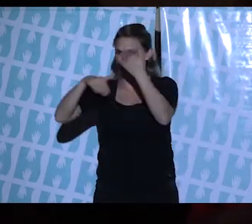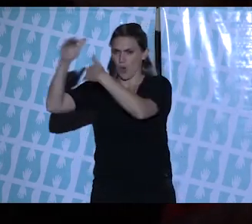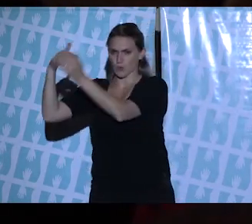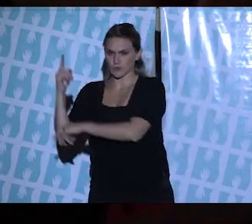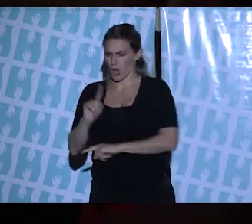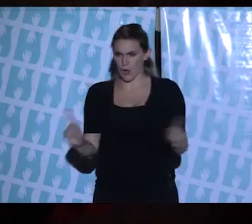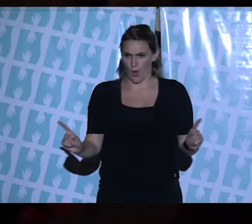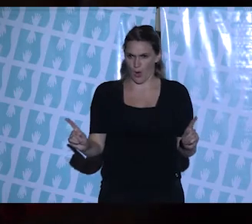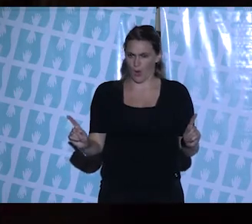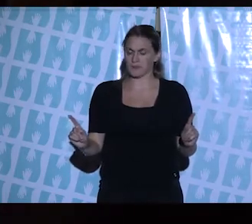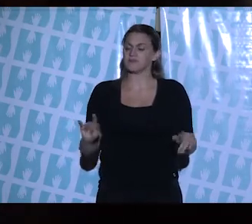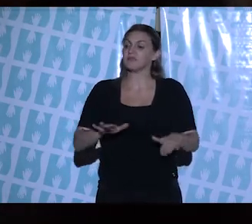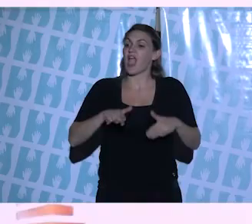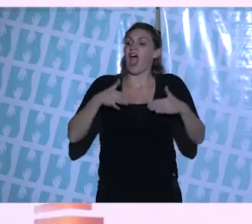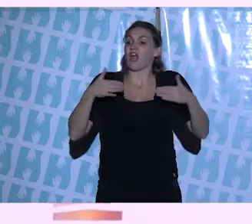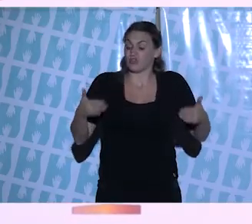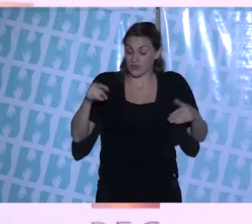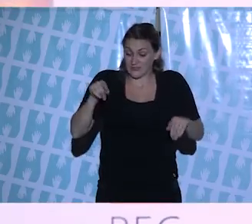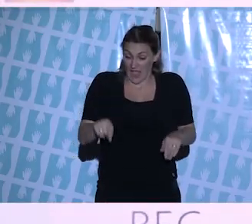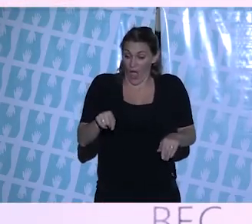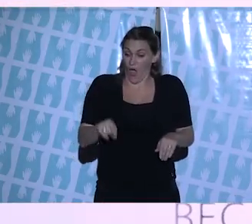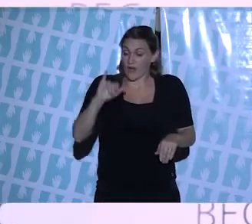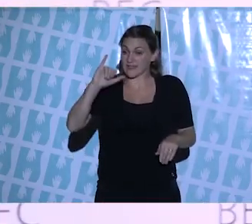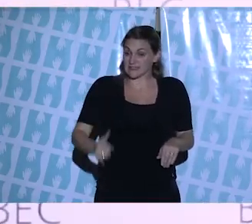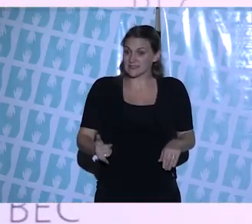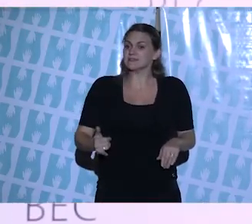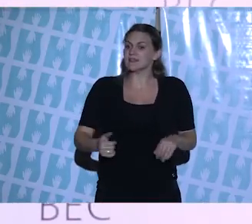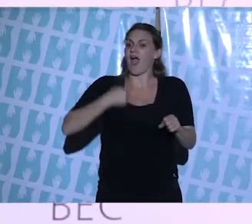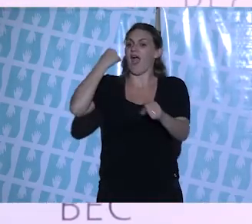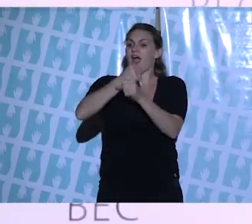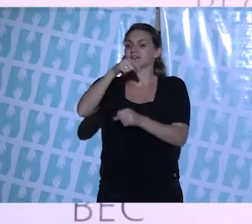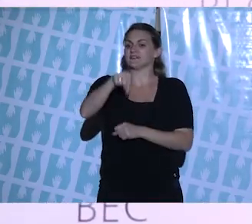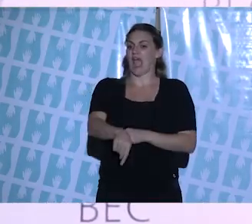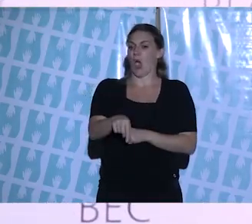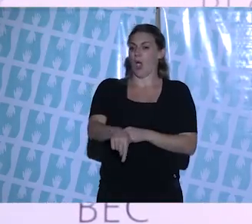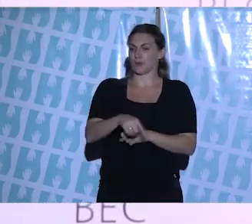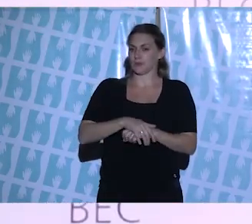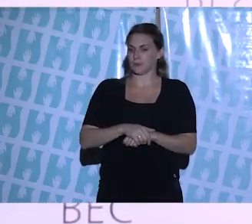Entonces, llegamos así al presente.